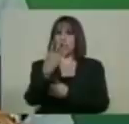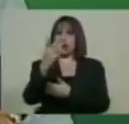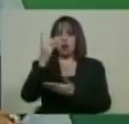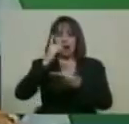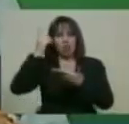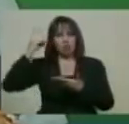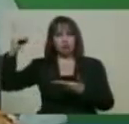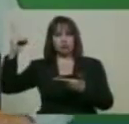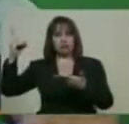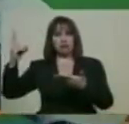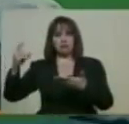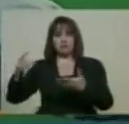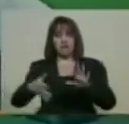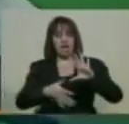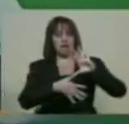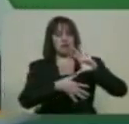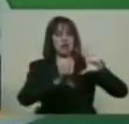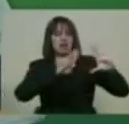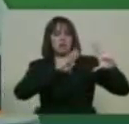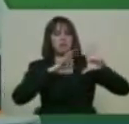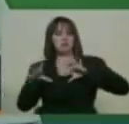Monroe, América para los americanos,